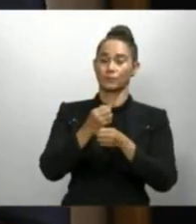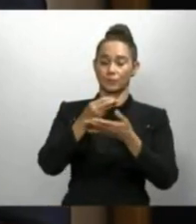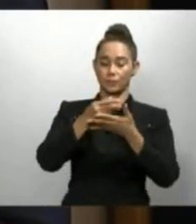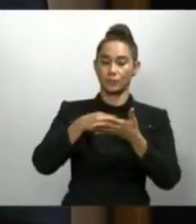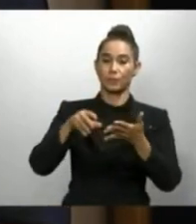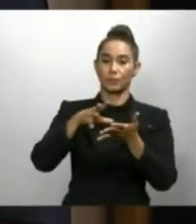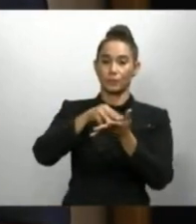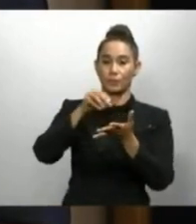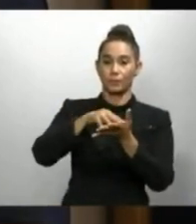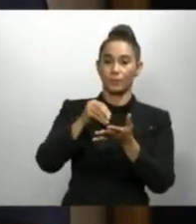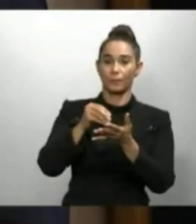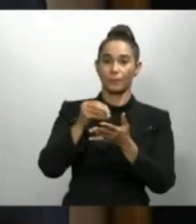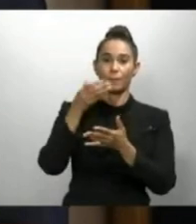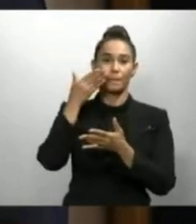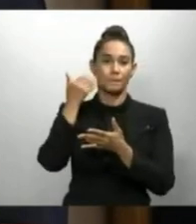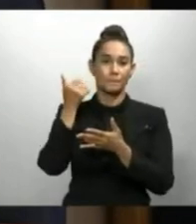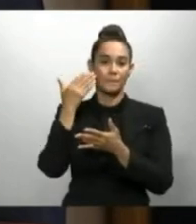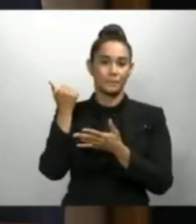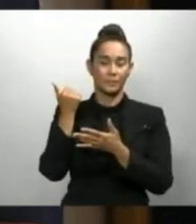de potasio,